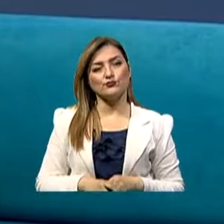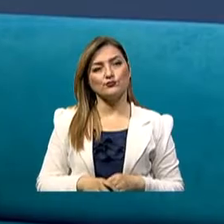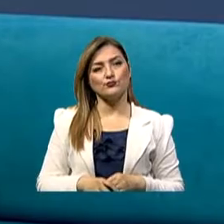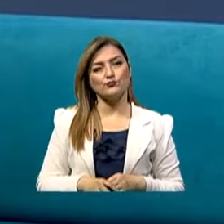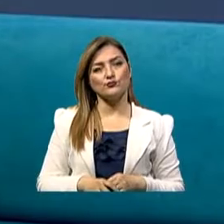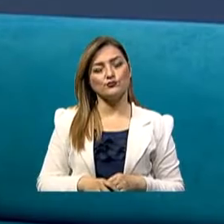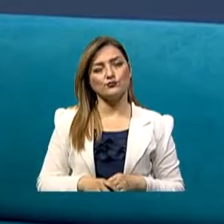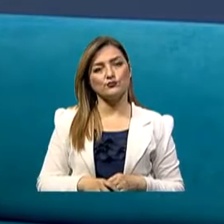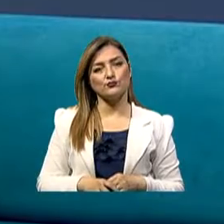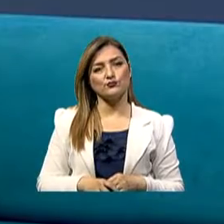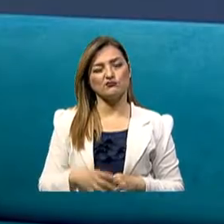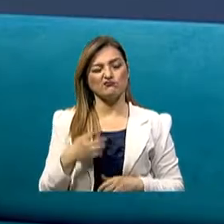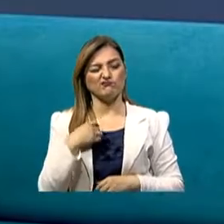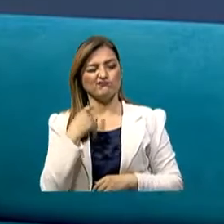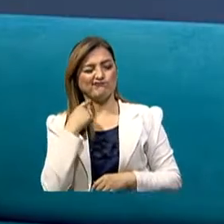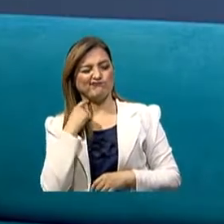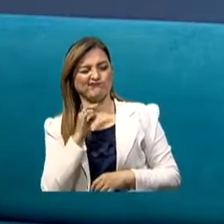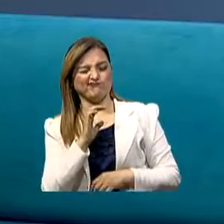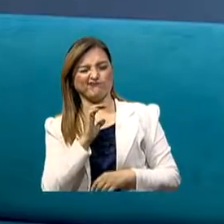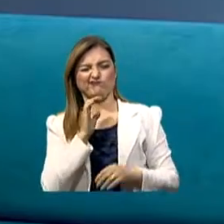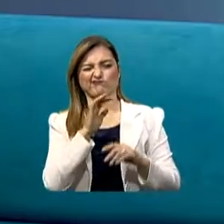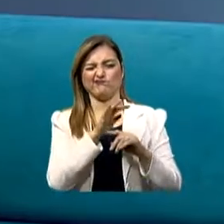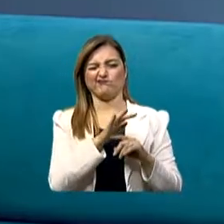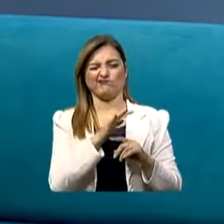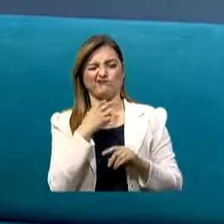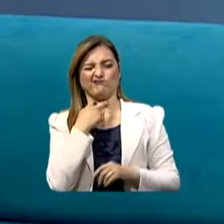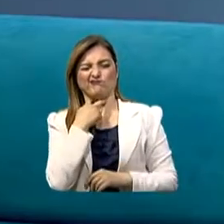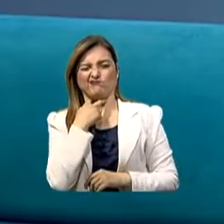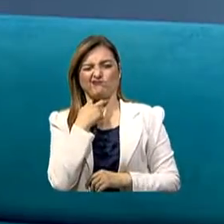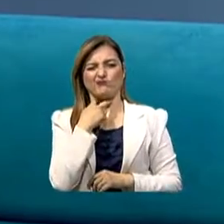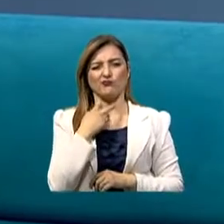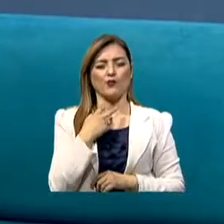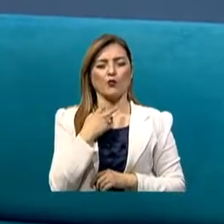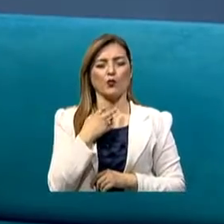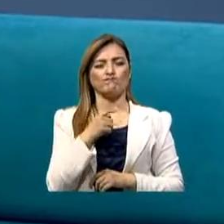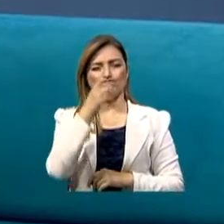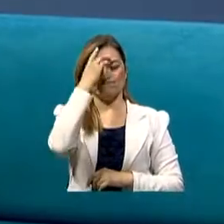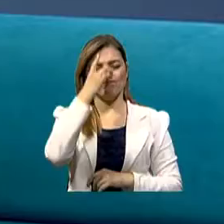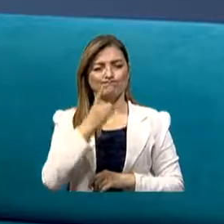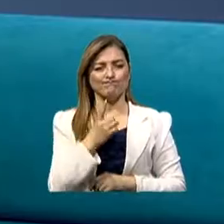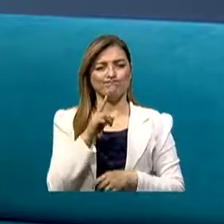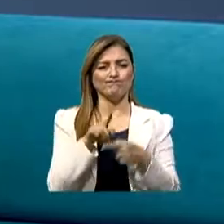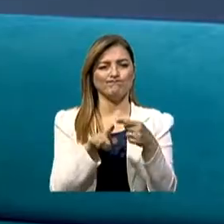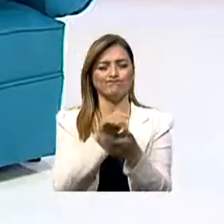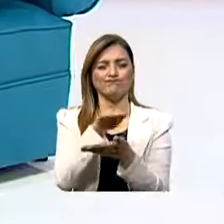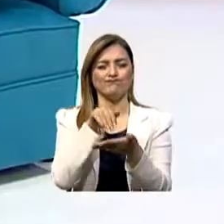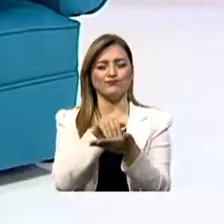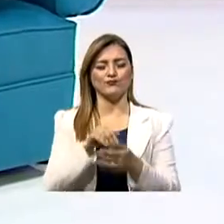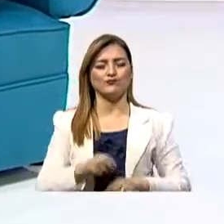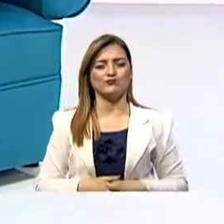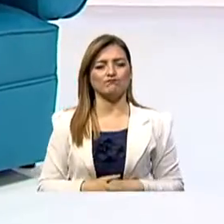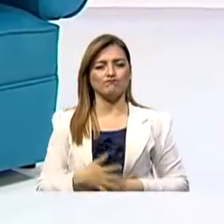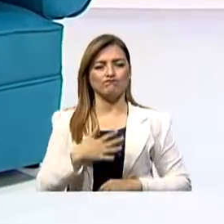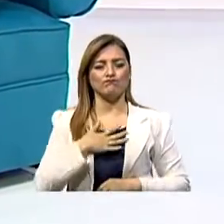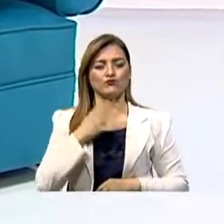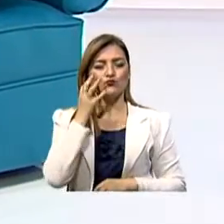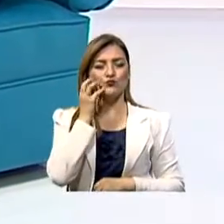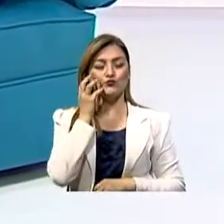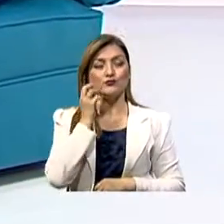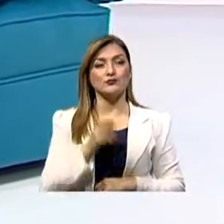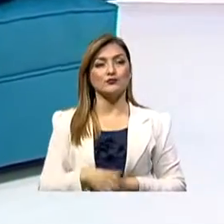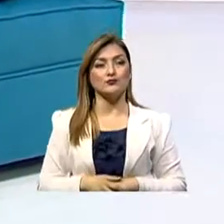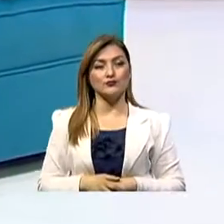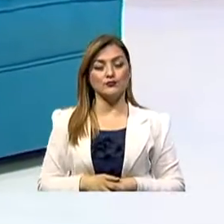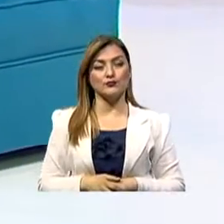prejuicios temores uno no se termina de decidir ese desde luego fue mi caso y yo ni siquiera había